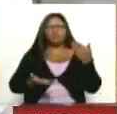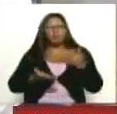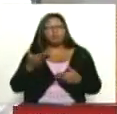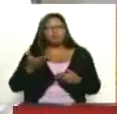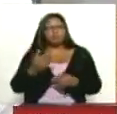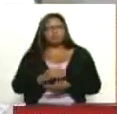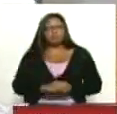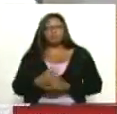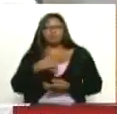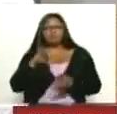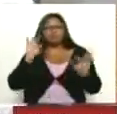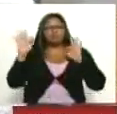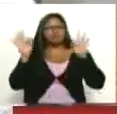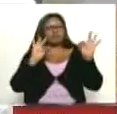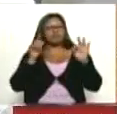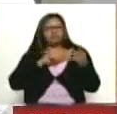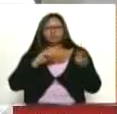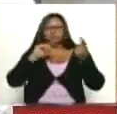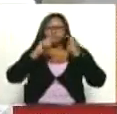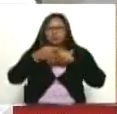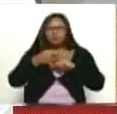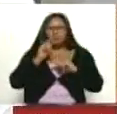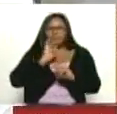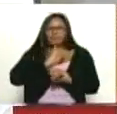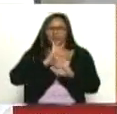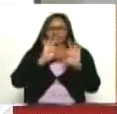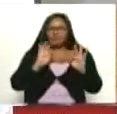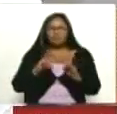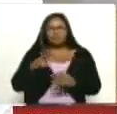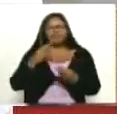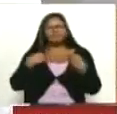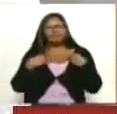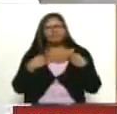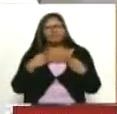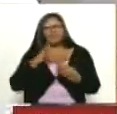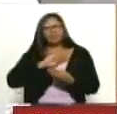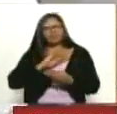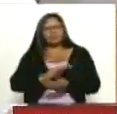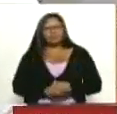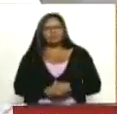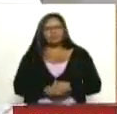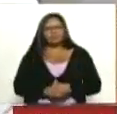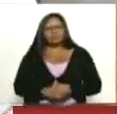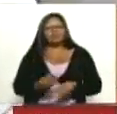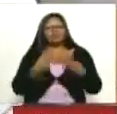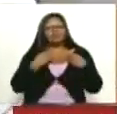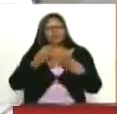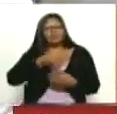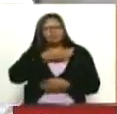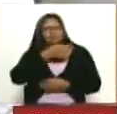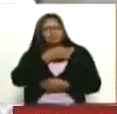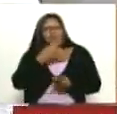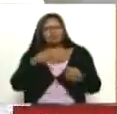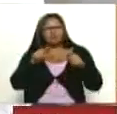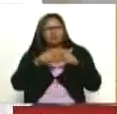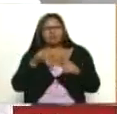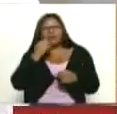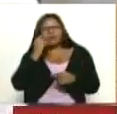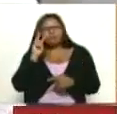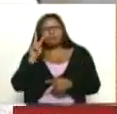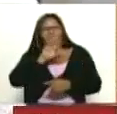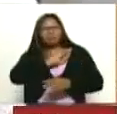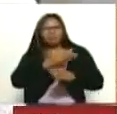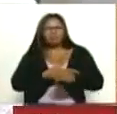importancia del teatro en la transformación misma de la vida personal y de la vida social, de que si algo tiene ese